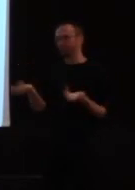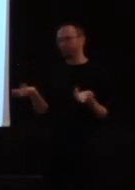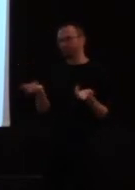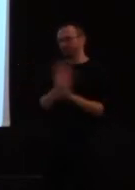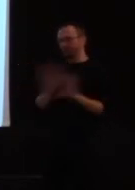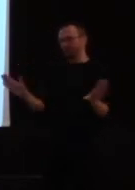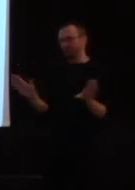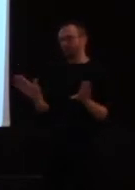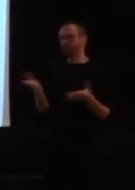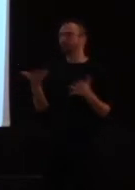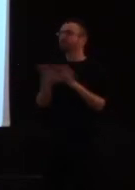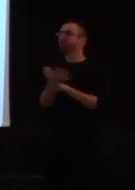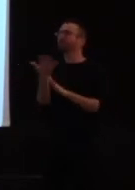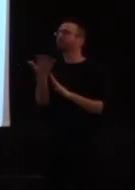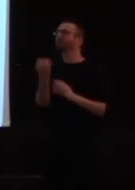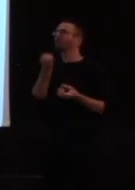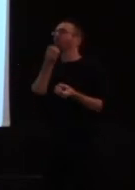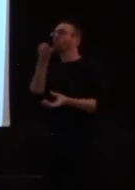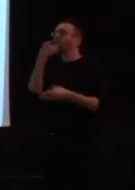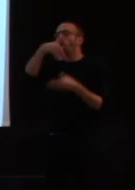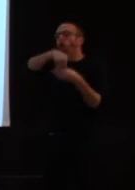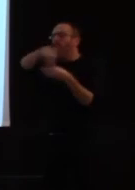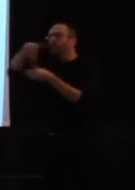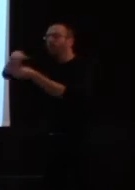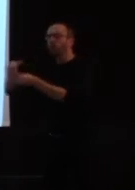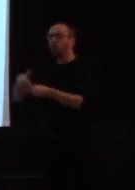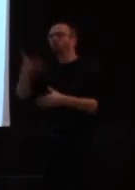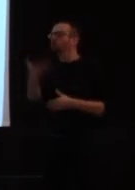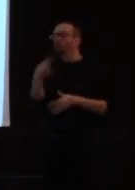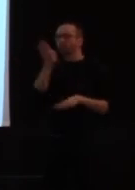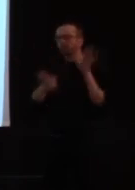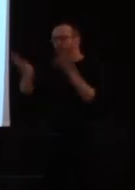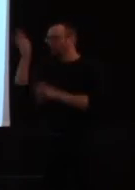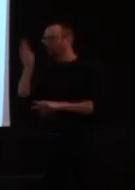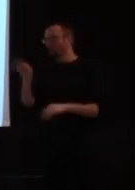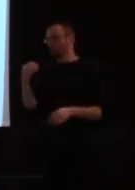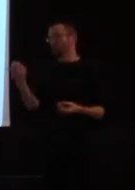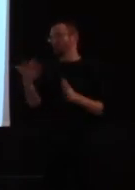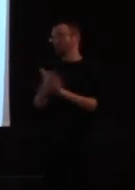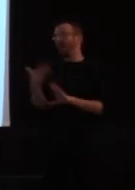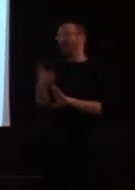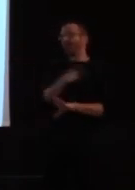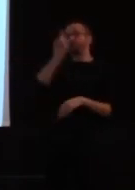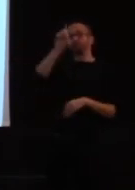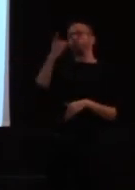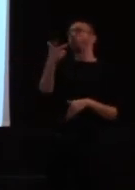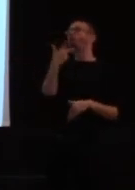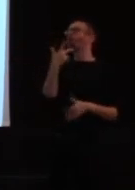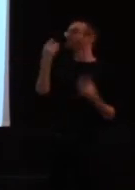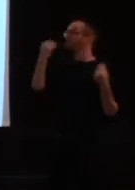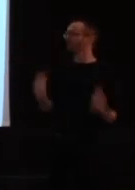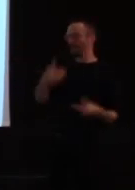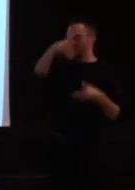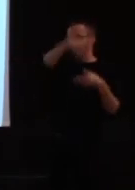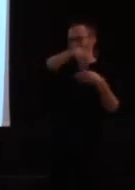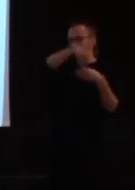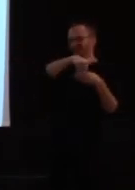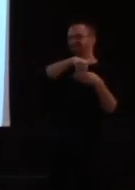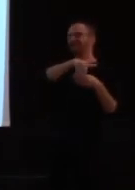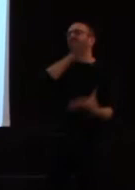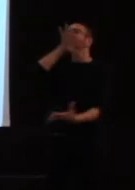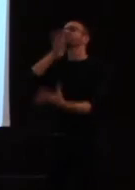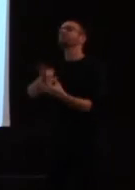información. Esto quiere decir conocer bien los contenidos y saber cuáles son relevantes, cuáles son necesarios para la vida,